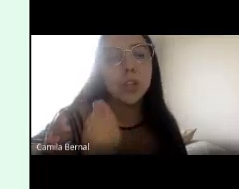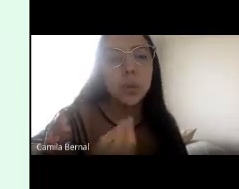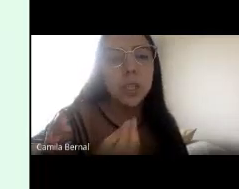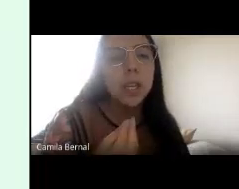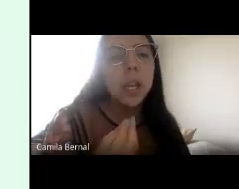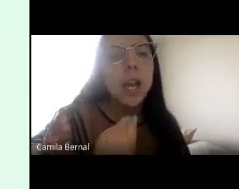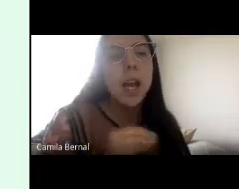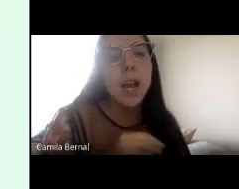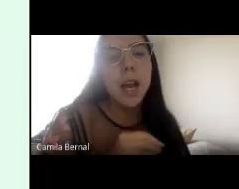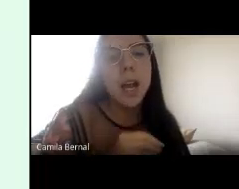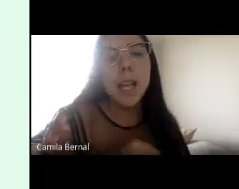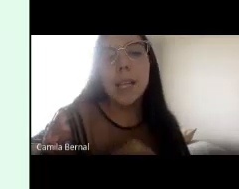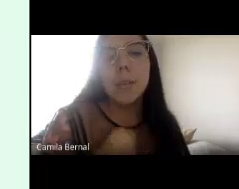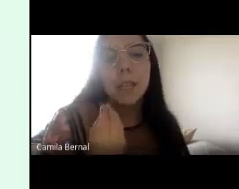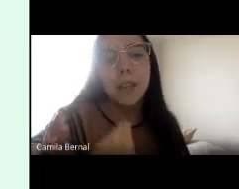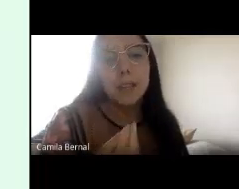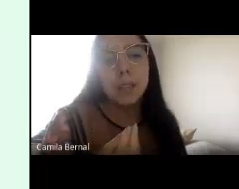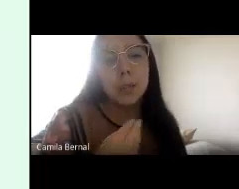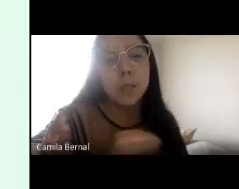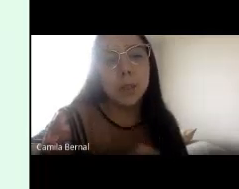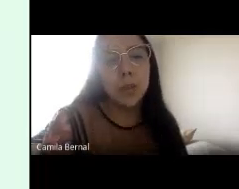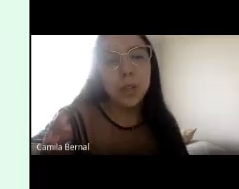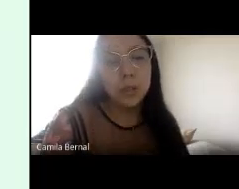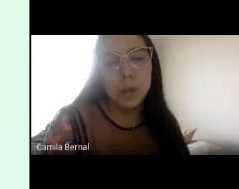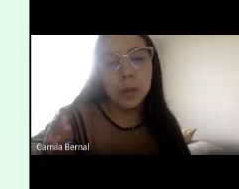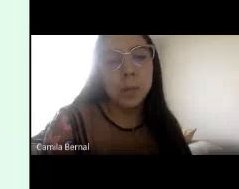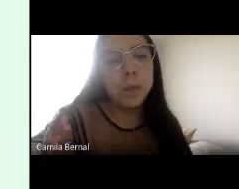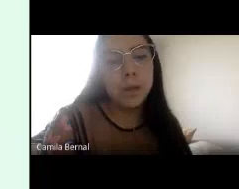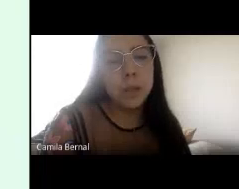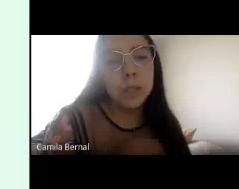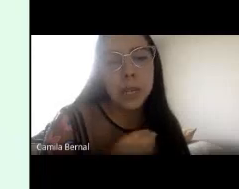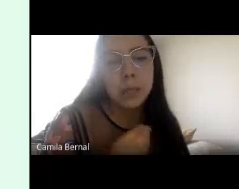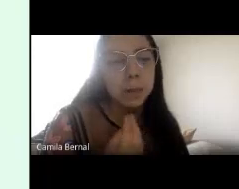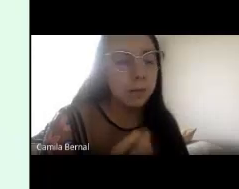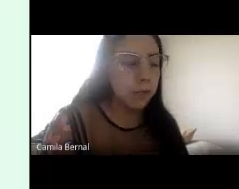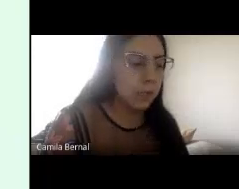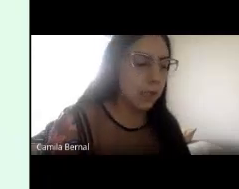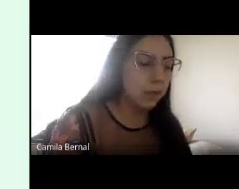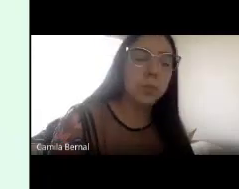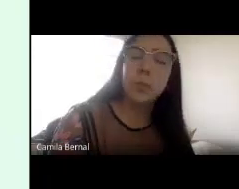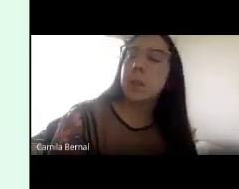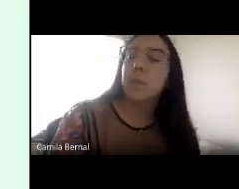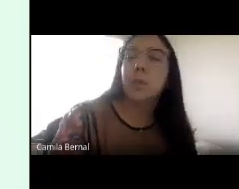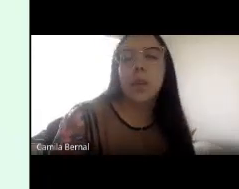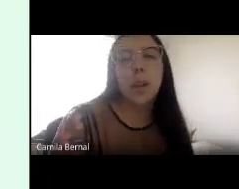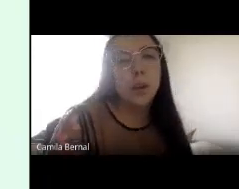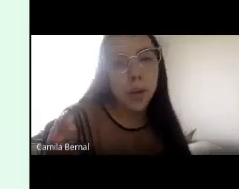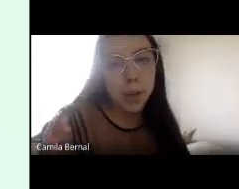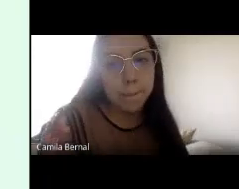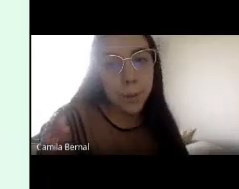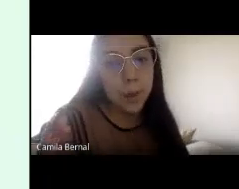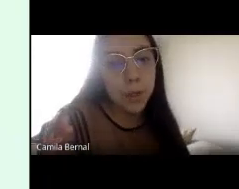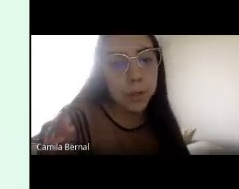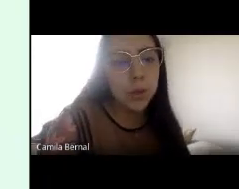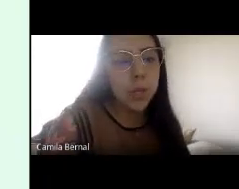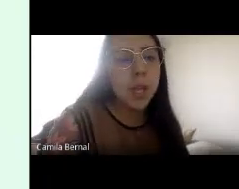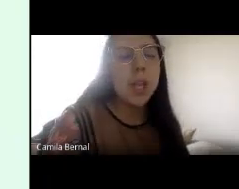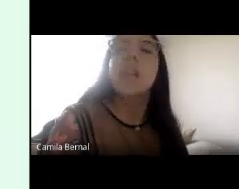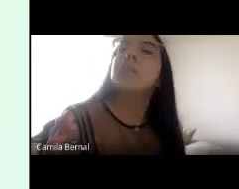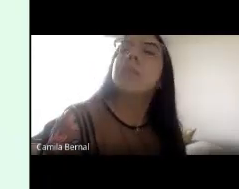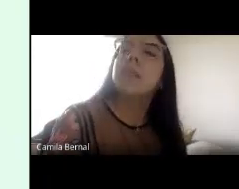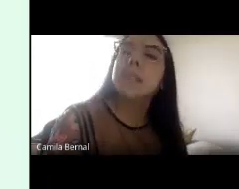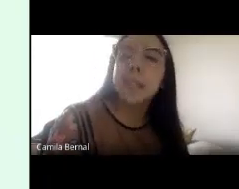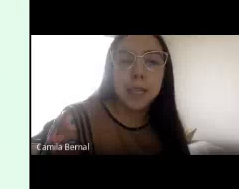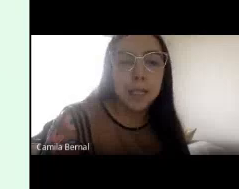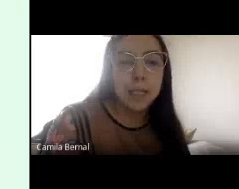nos ayudan a eliminar ciertos patógenos perjudiciales para nuestra salud. Por ejemplo, un claro ejemplo de esto